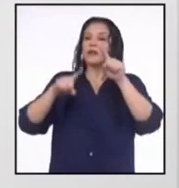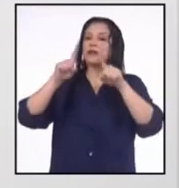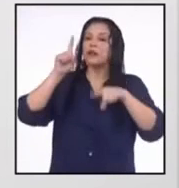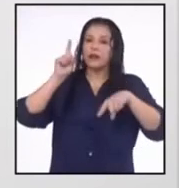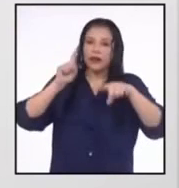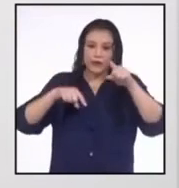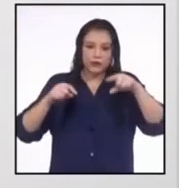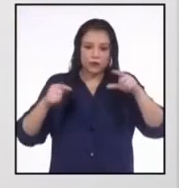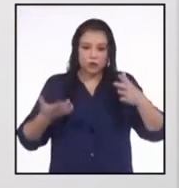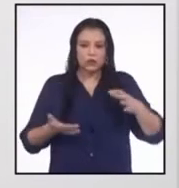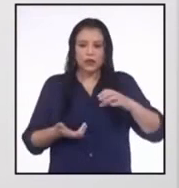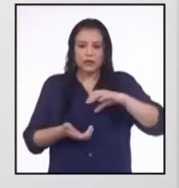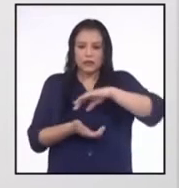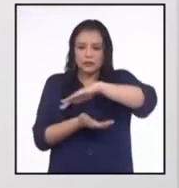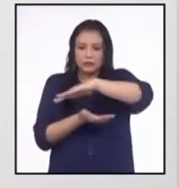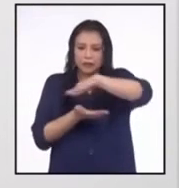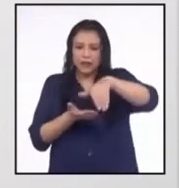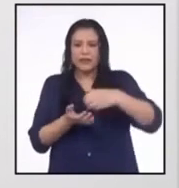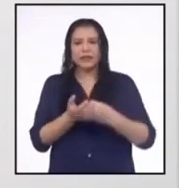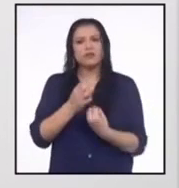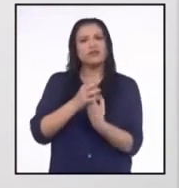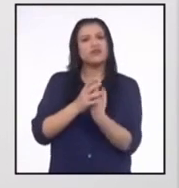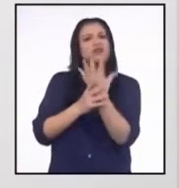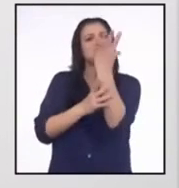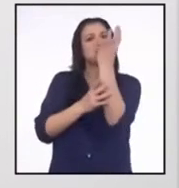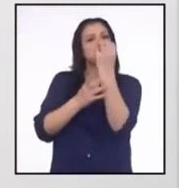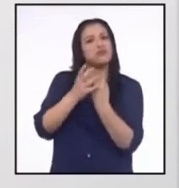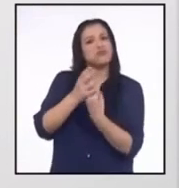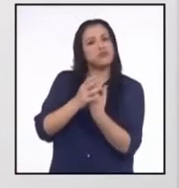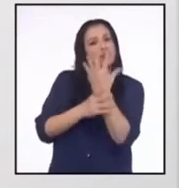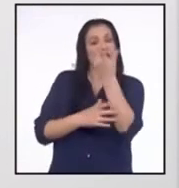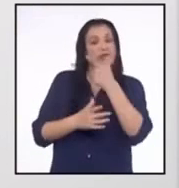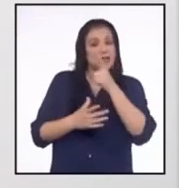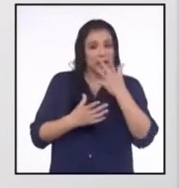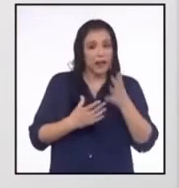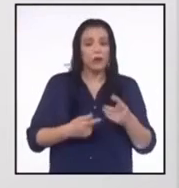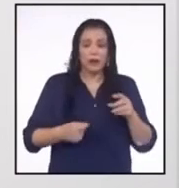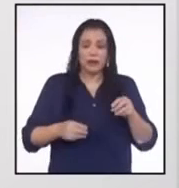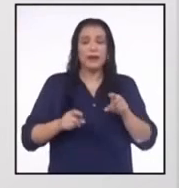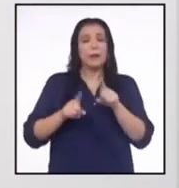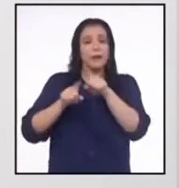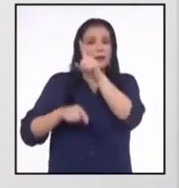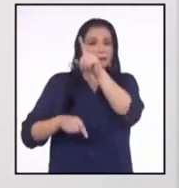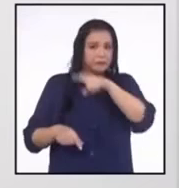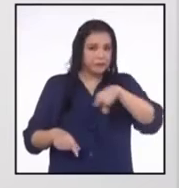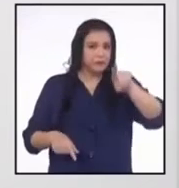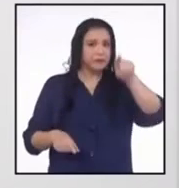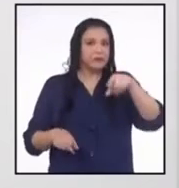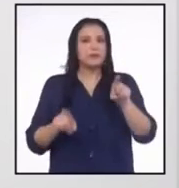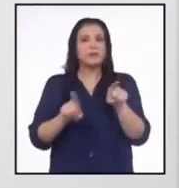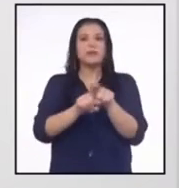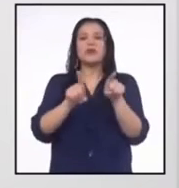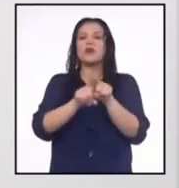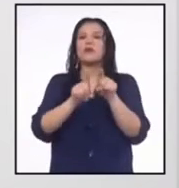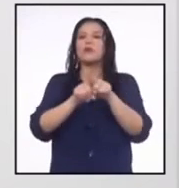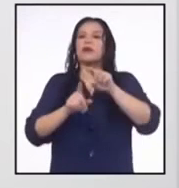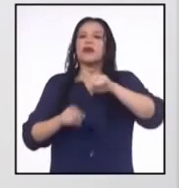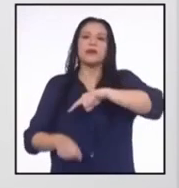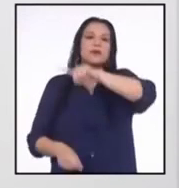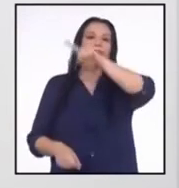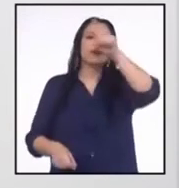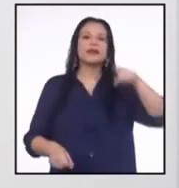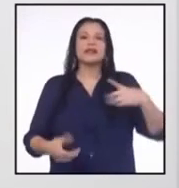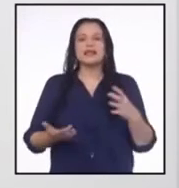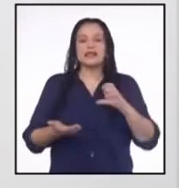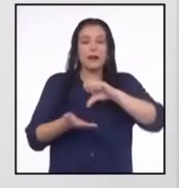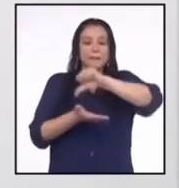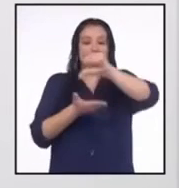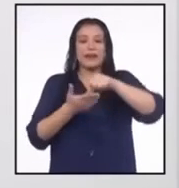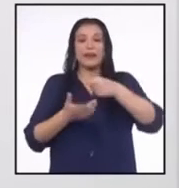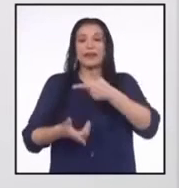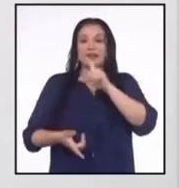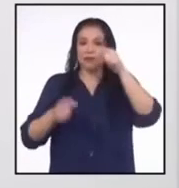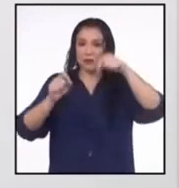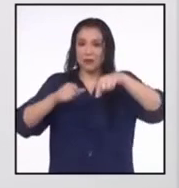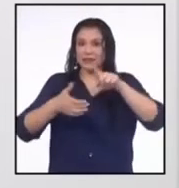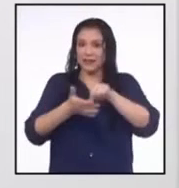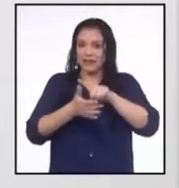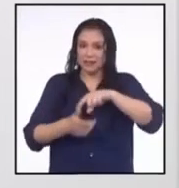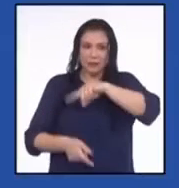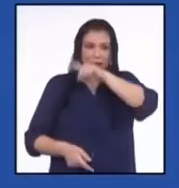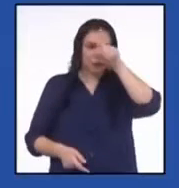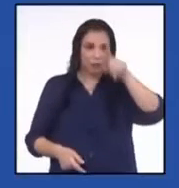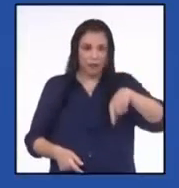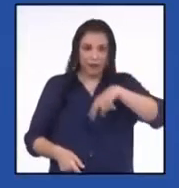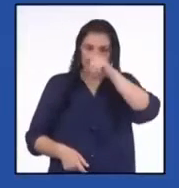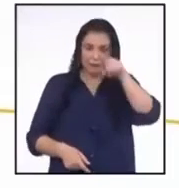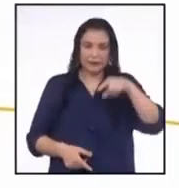algunas piletas, cuando sale el agua, forma parábolas, como el caso del circuito mágico de las aguas en Lima. Tengo